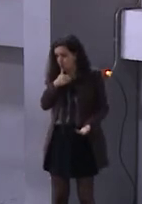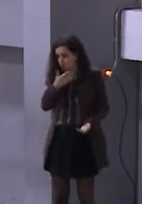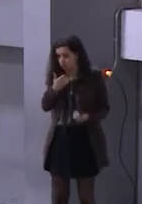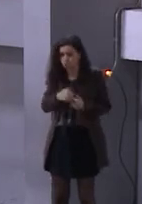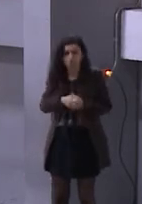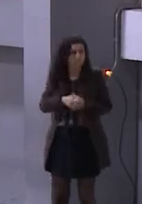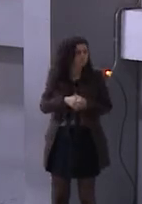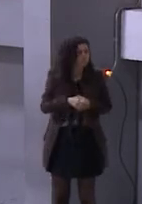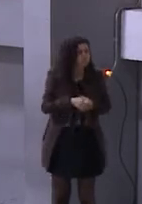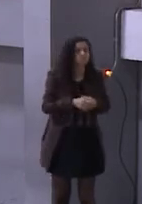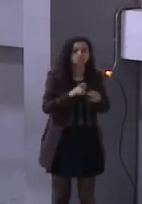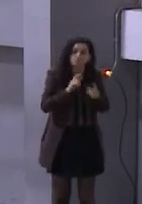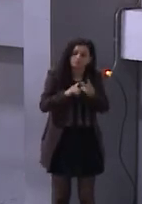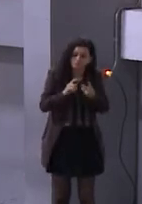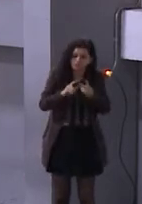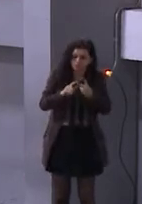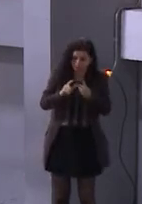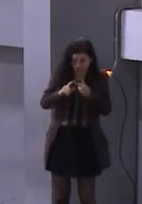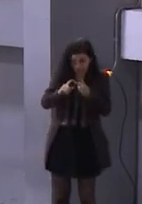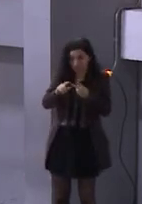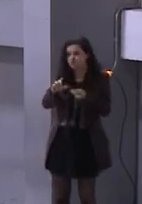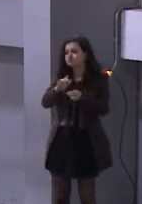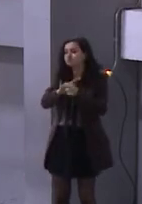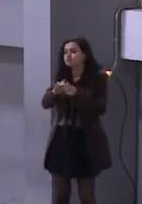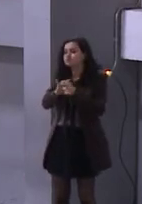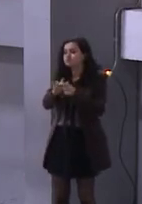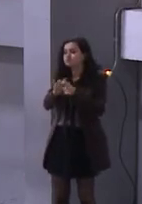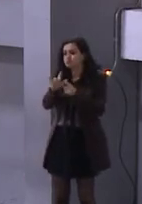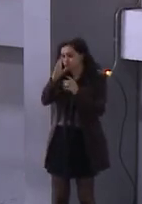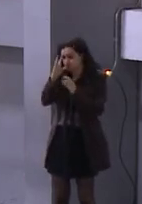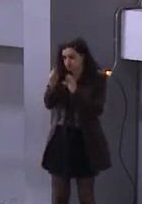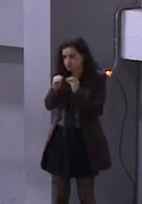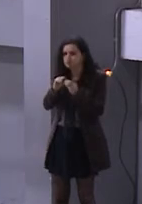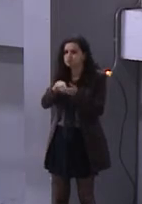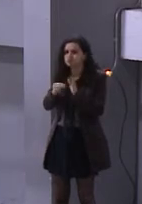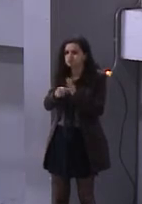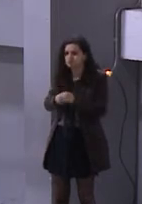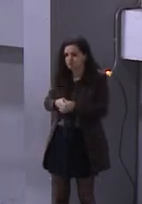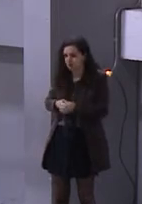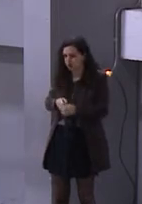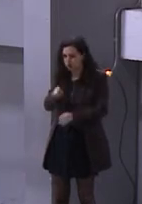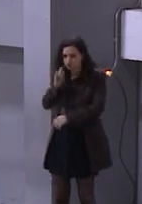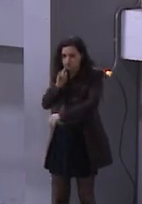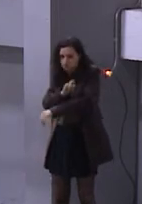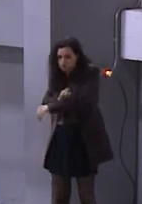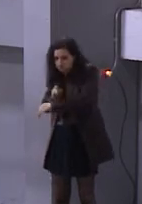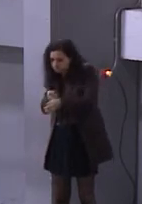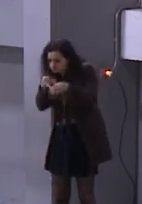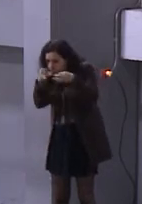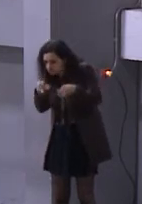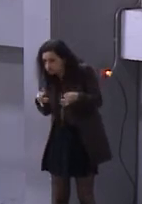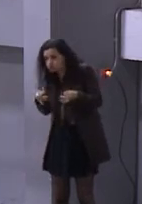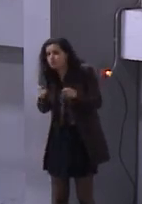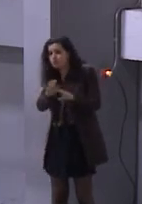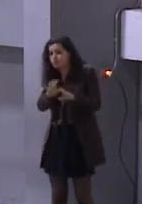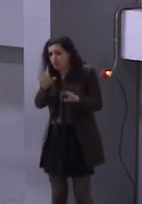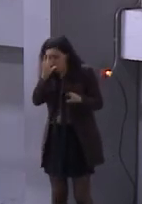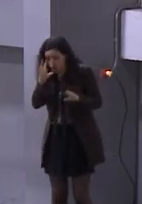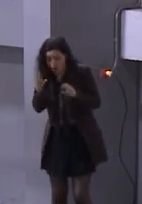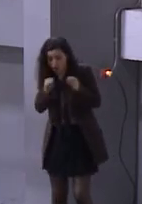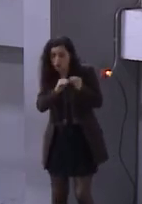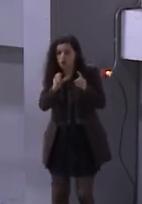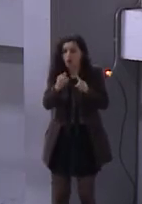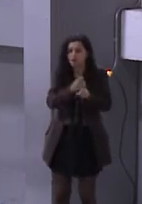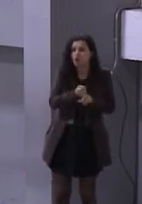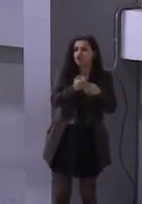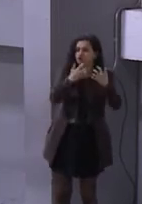de la implementación de los acuerdos es muy importante, tiene que ver con las garantías. Porque no solamente son los acuerdos que se lograron a nivel